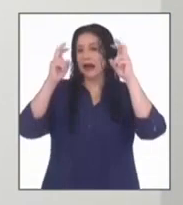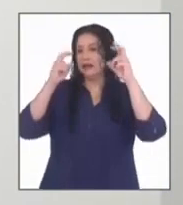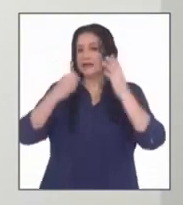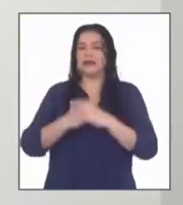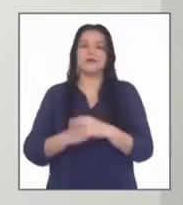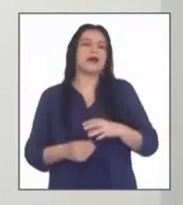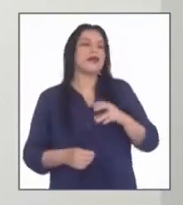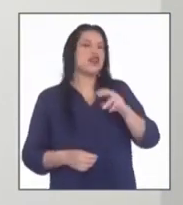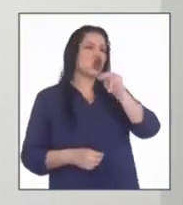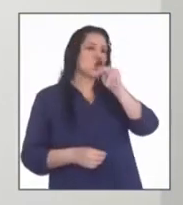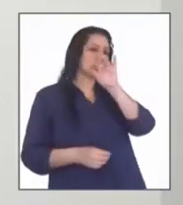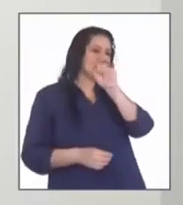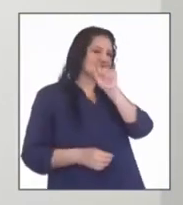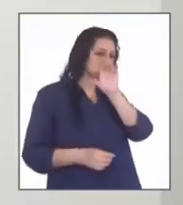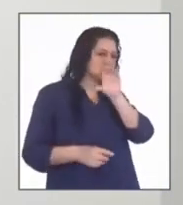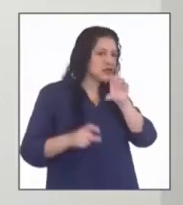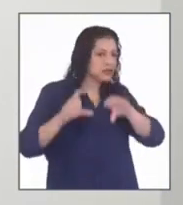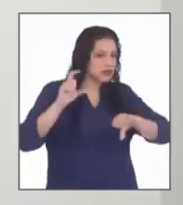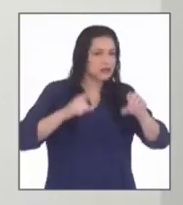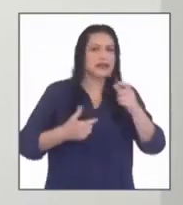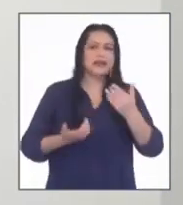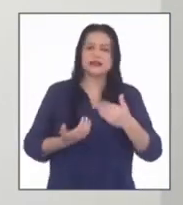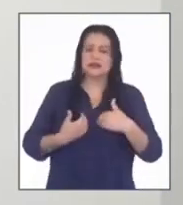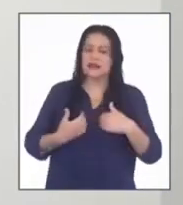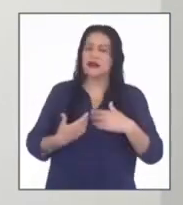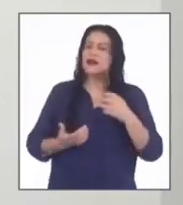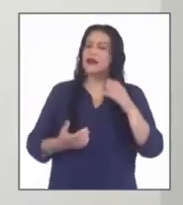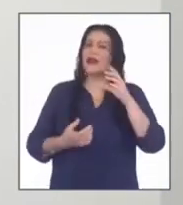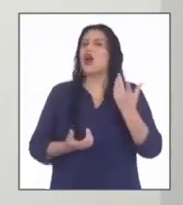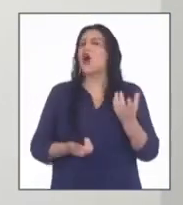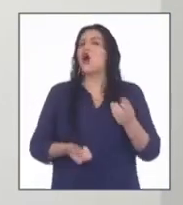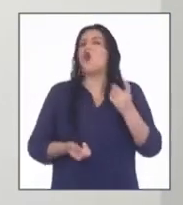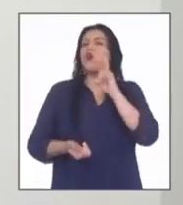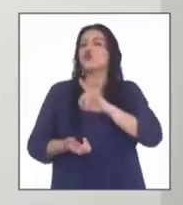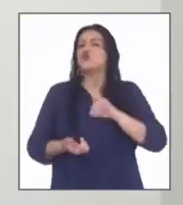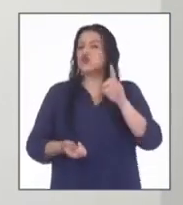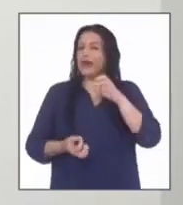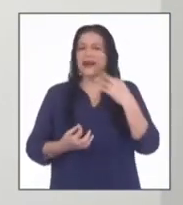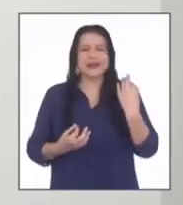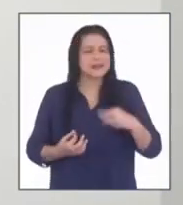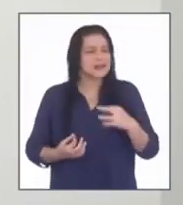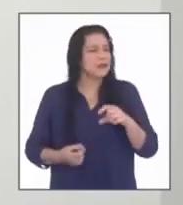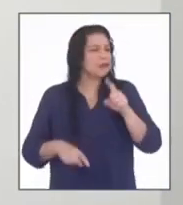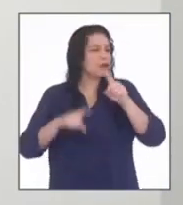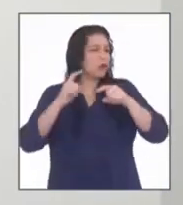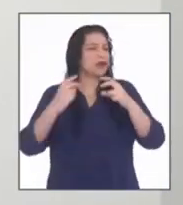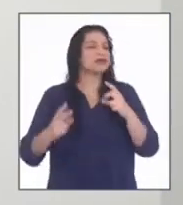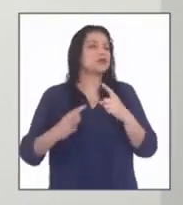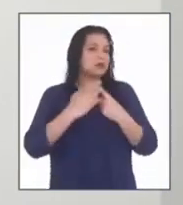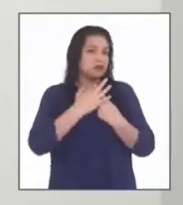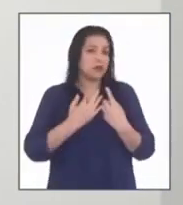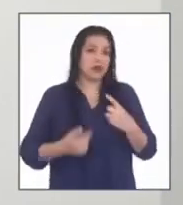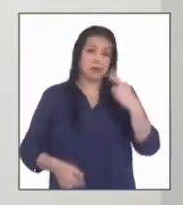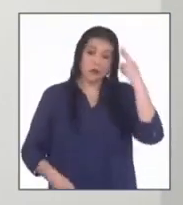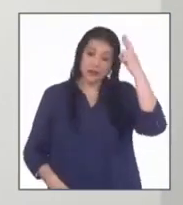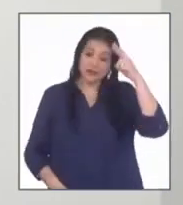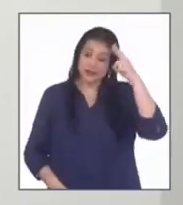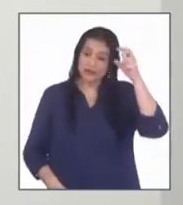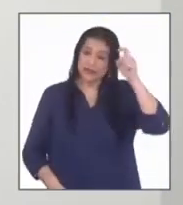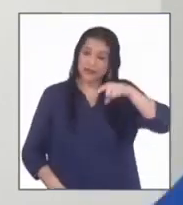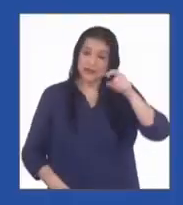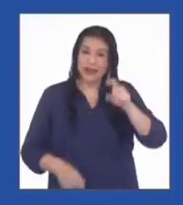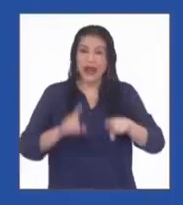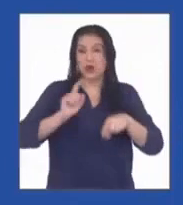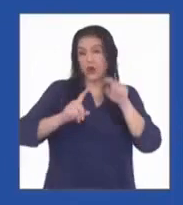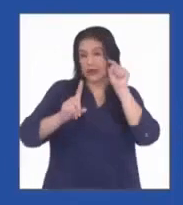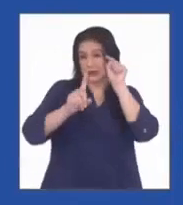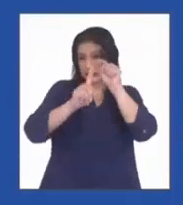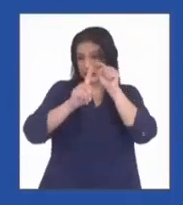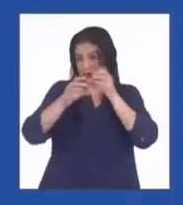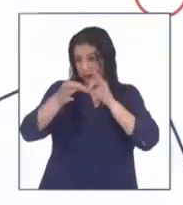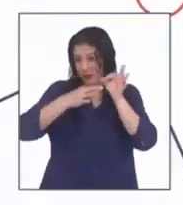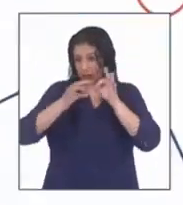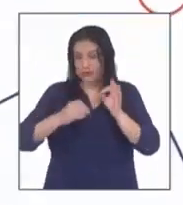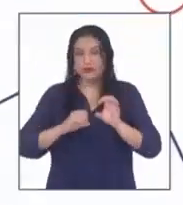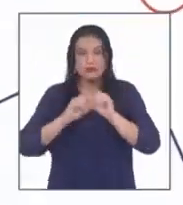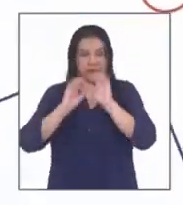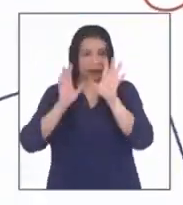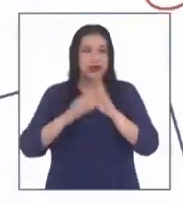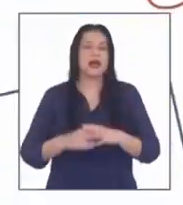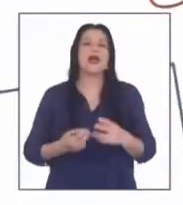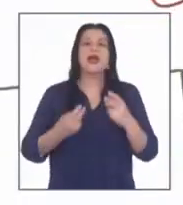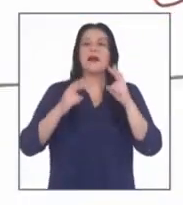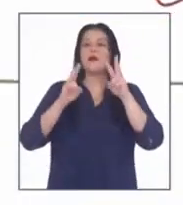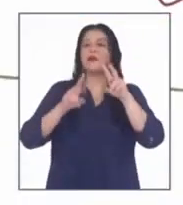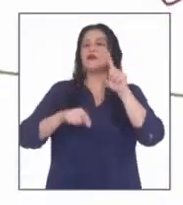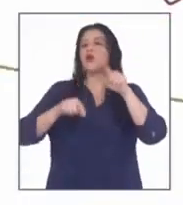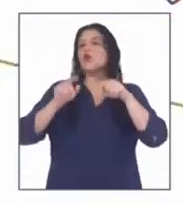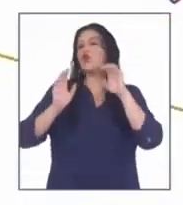notación científica tendrán que recurrir en muchas otras situaciones y por eso necesitan algunas precisiones. Hemos